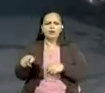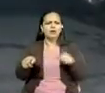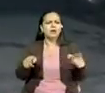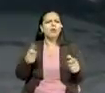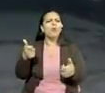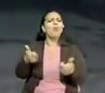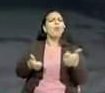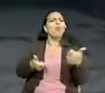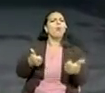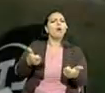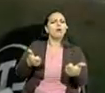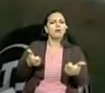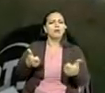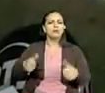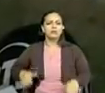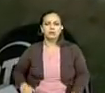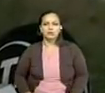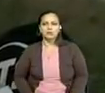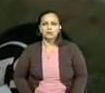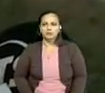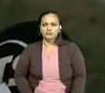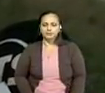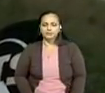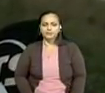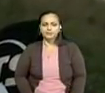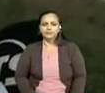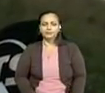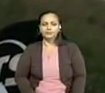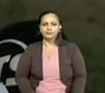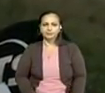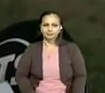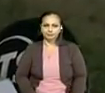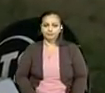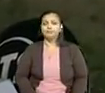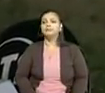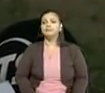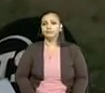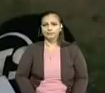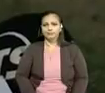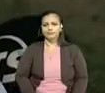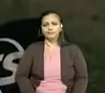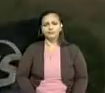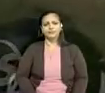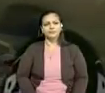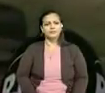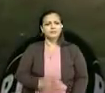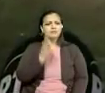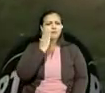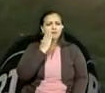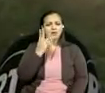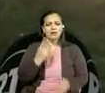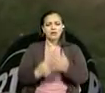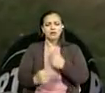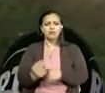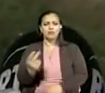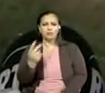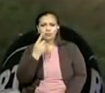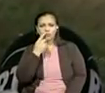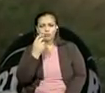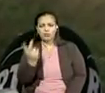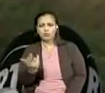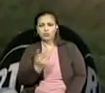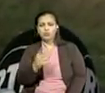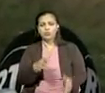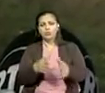accidente. El producto de este accidente tenemos que lamentar la pérdida de dos vidas humanas. Hasta el momento se evidencia que uno